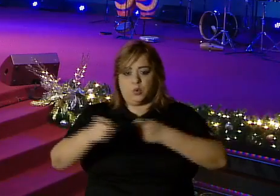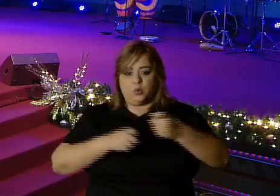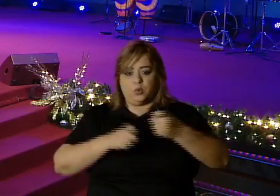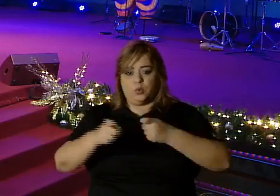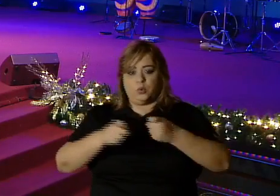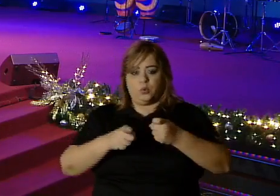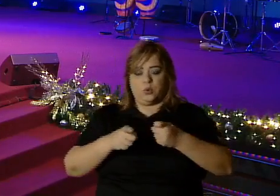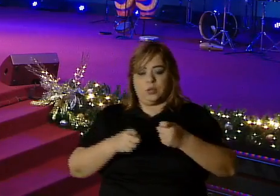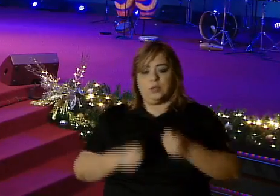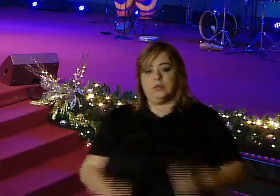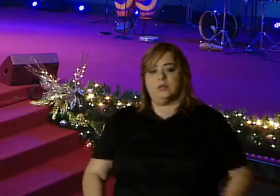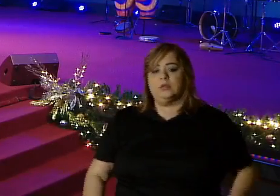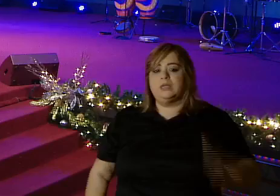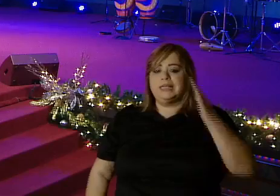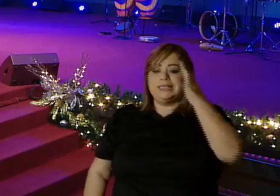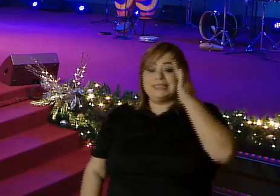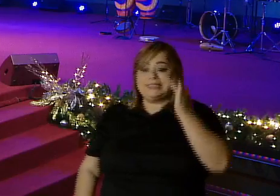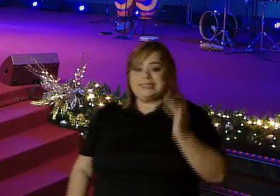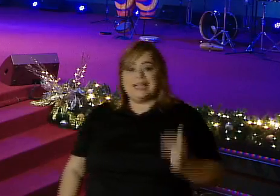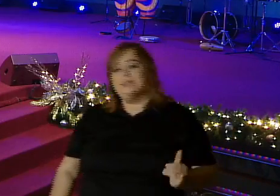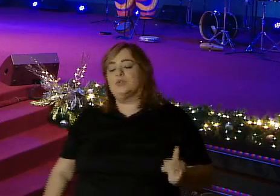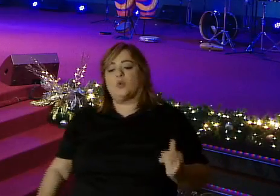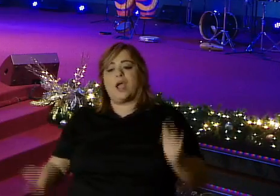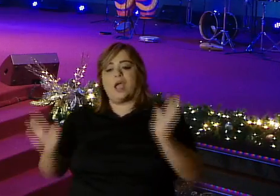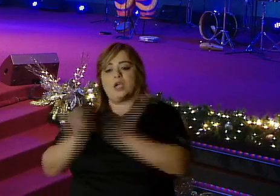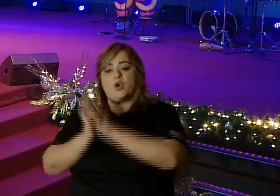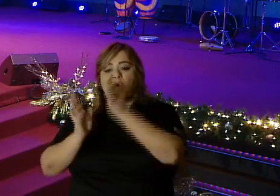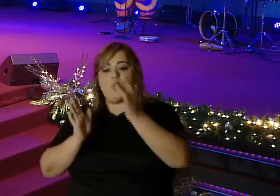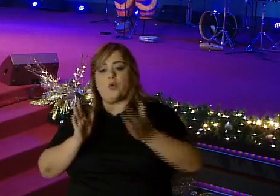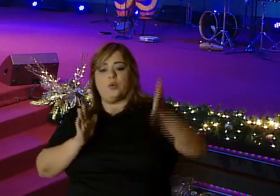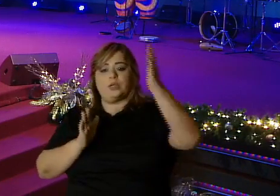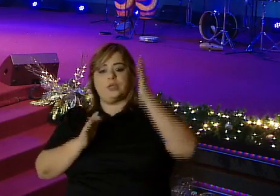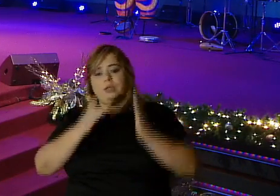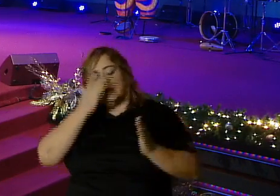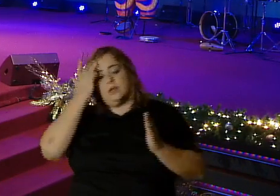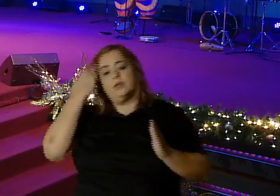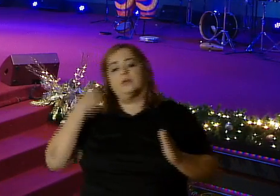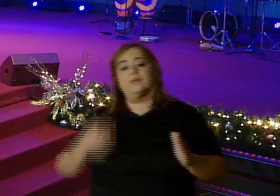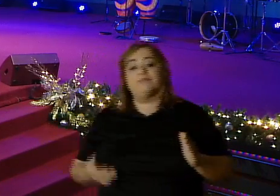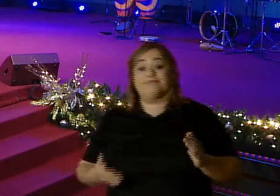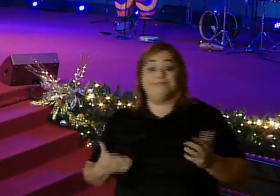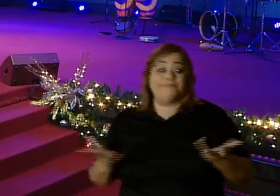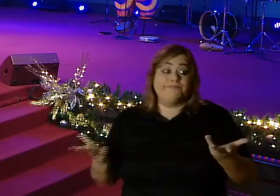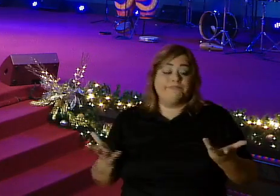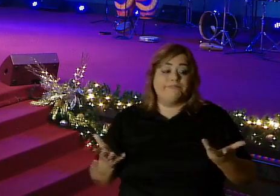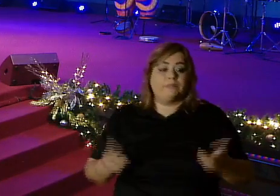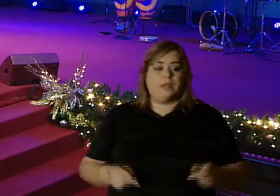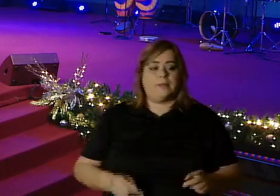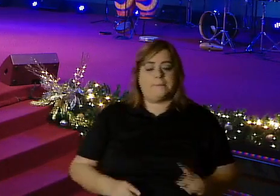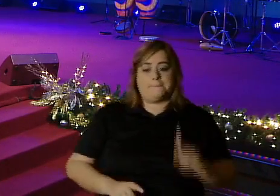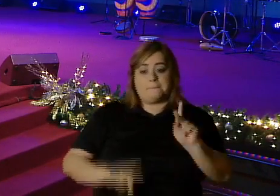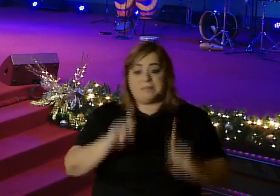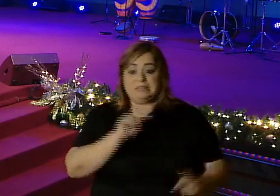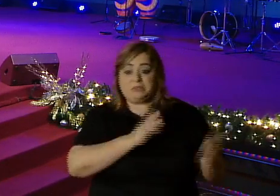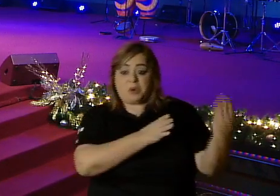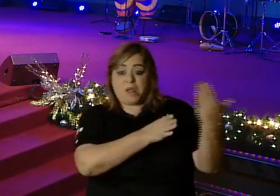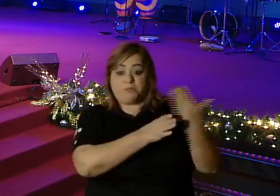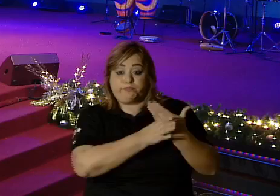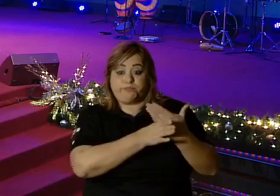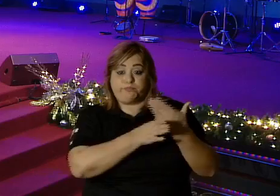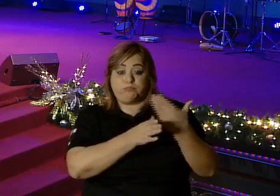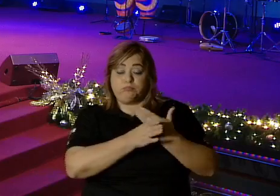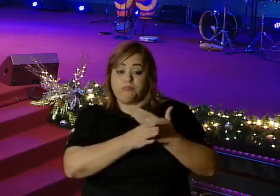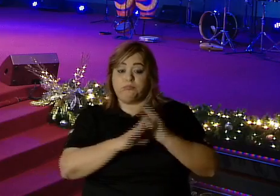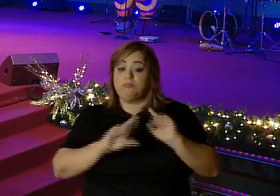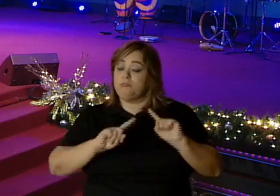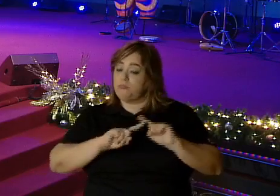al resplandor de su nacimiento. Dele gloria al Señor. Y hay quien se molesta, pues... Amén.